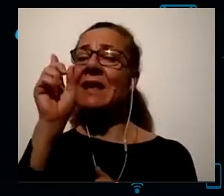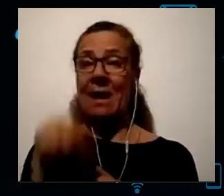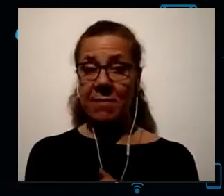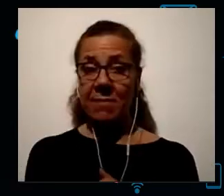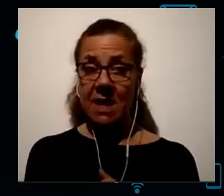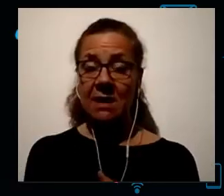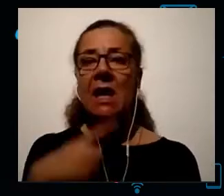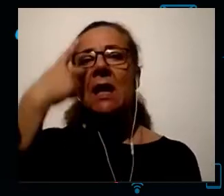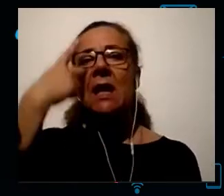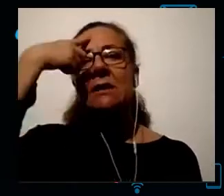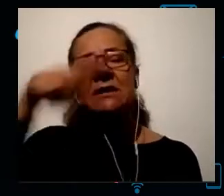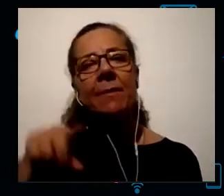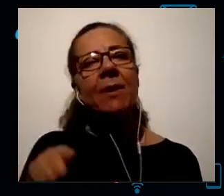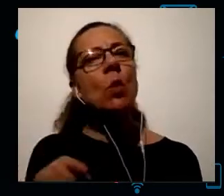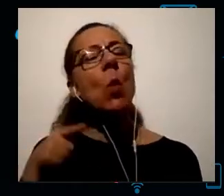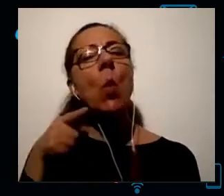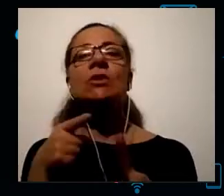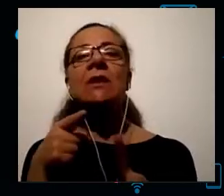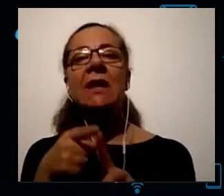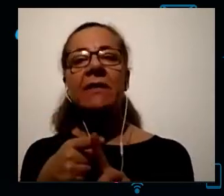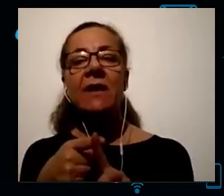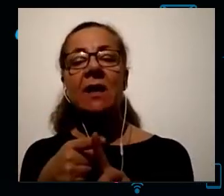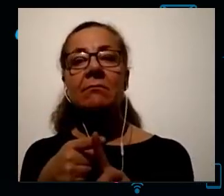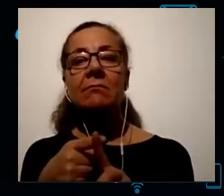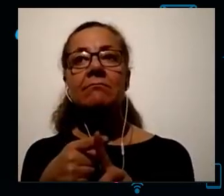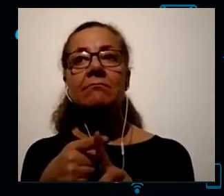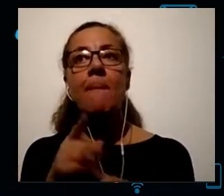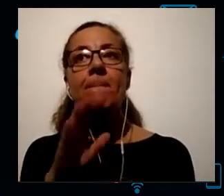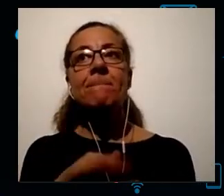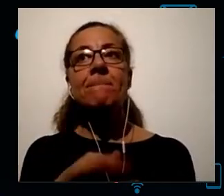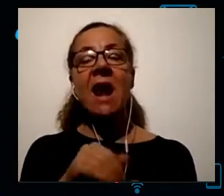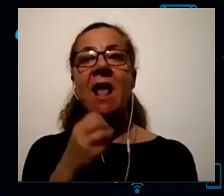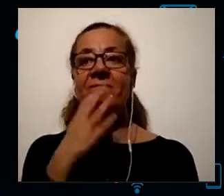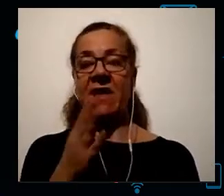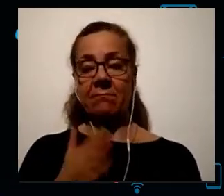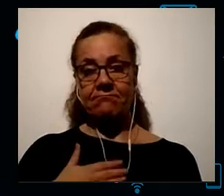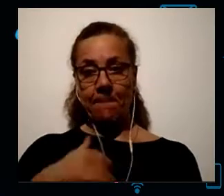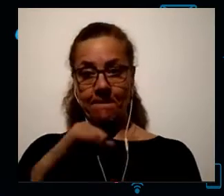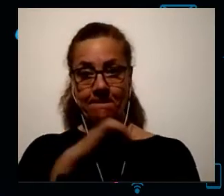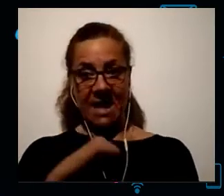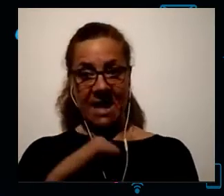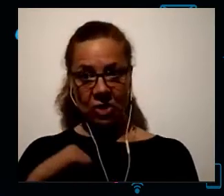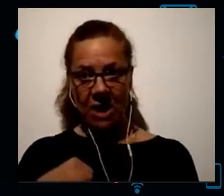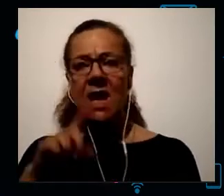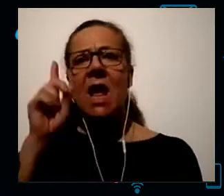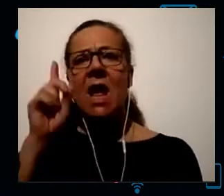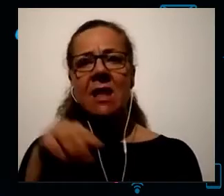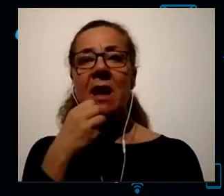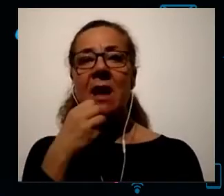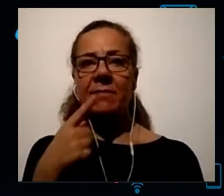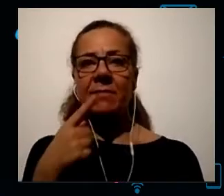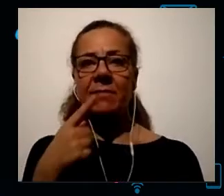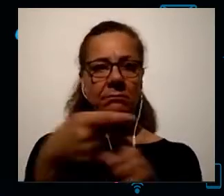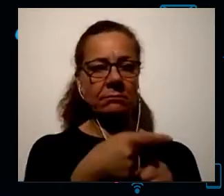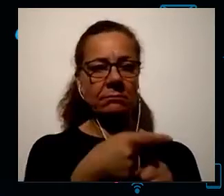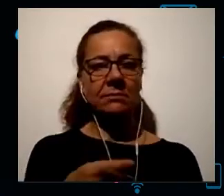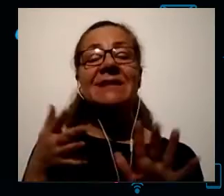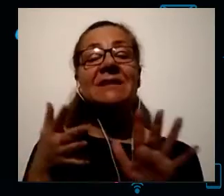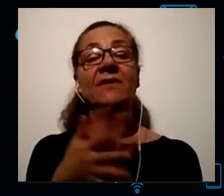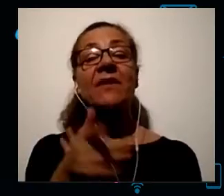sobre saberlos utilizar para él para el bien personal y para el bien común es decir que la comunicación